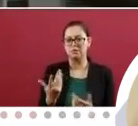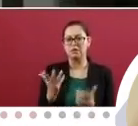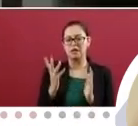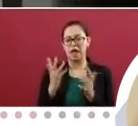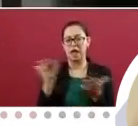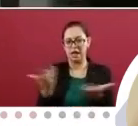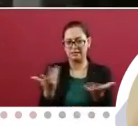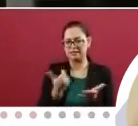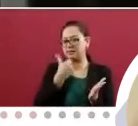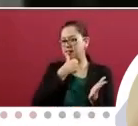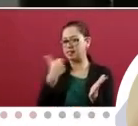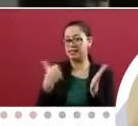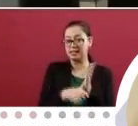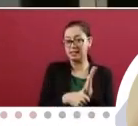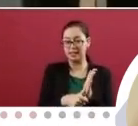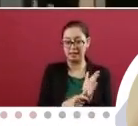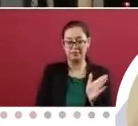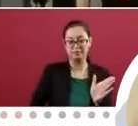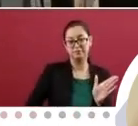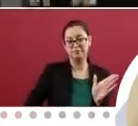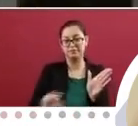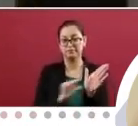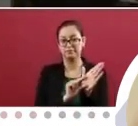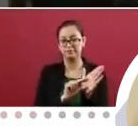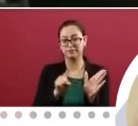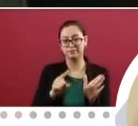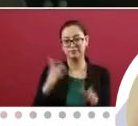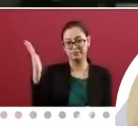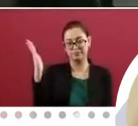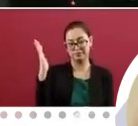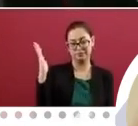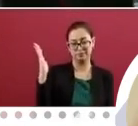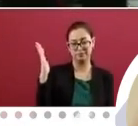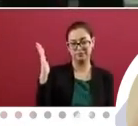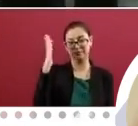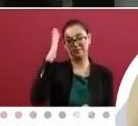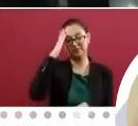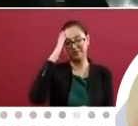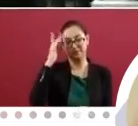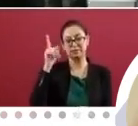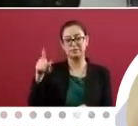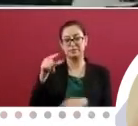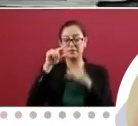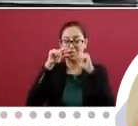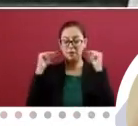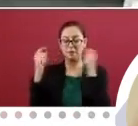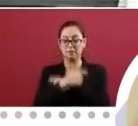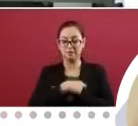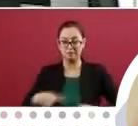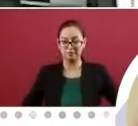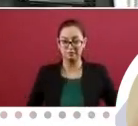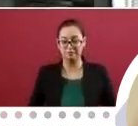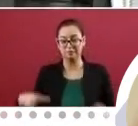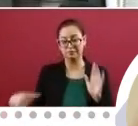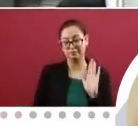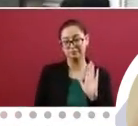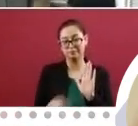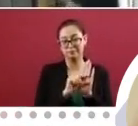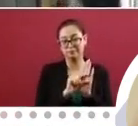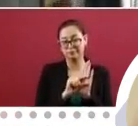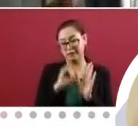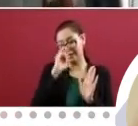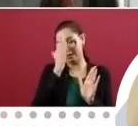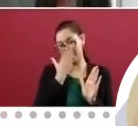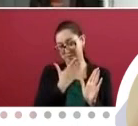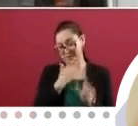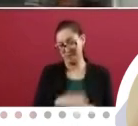de la Federación lo asentó y, digamos, eso ya se considera como un retraso. En 2010 también hubo un retraso en la impresión de libros